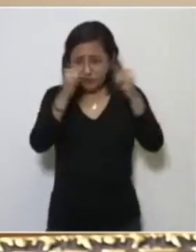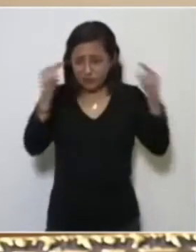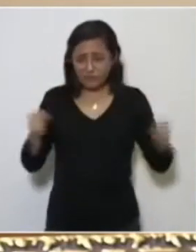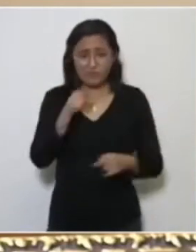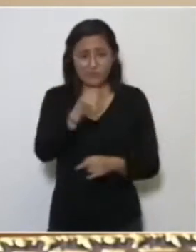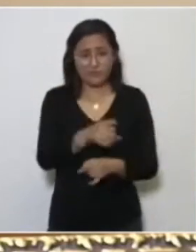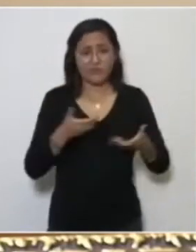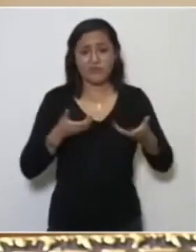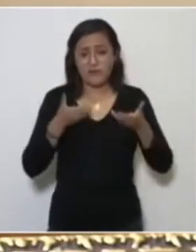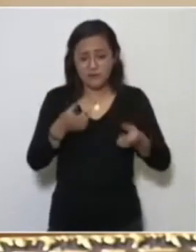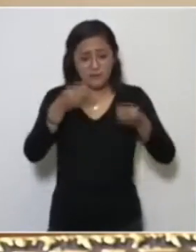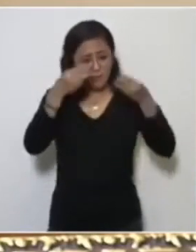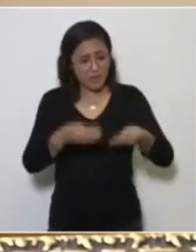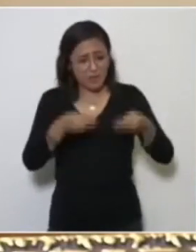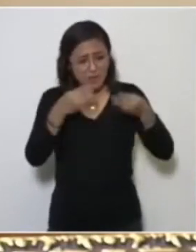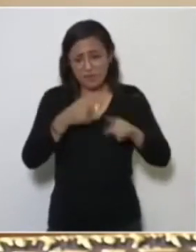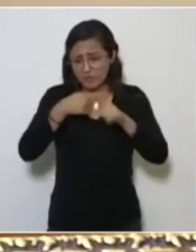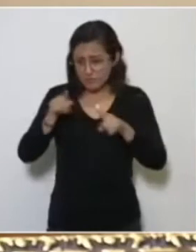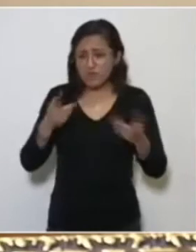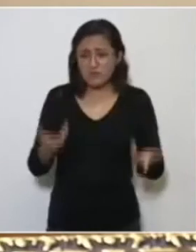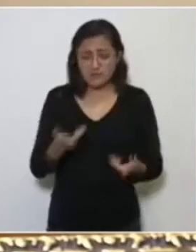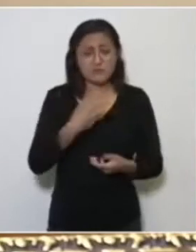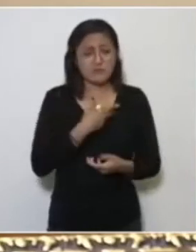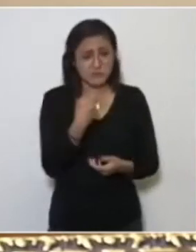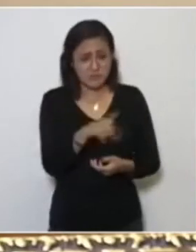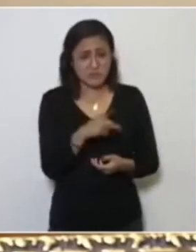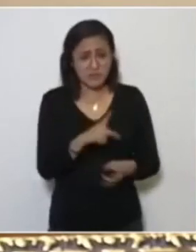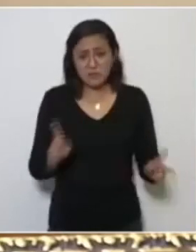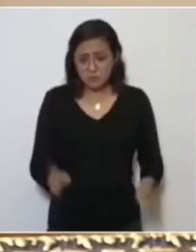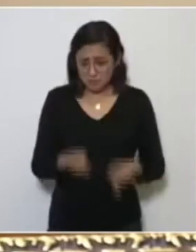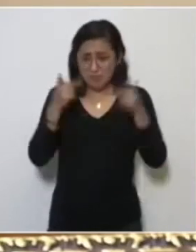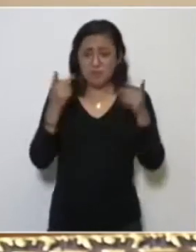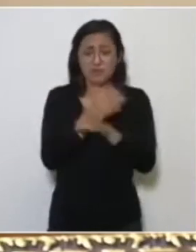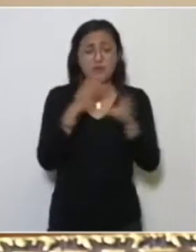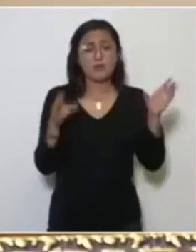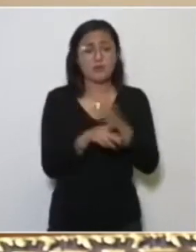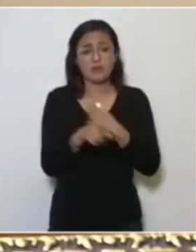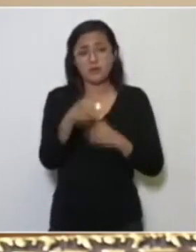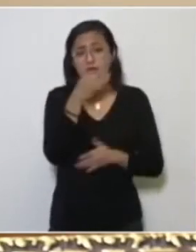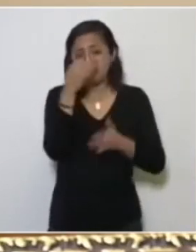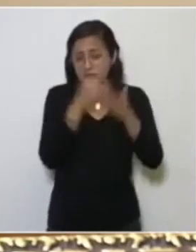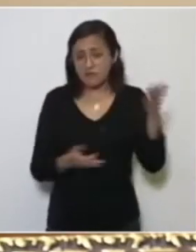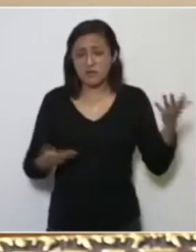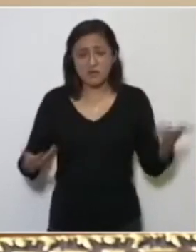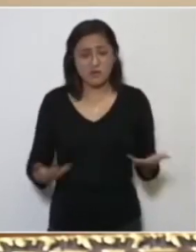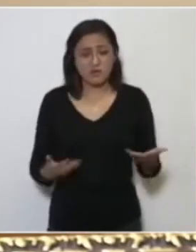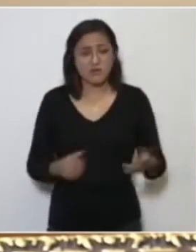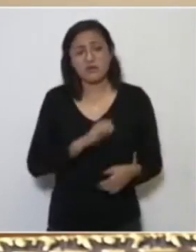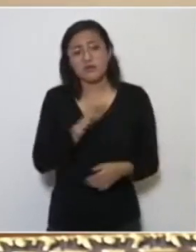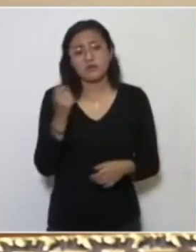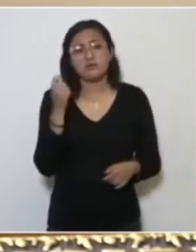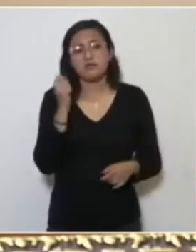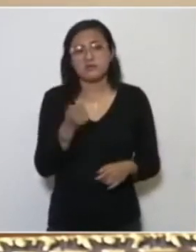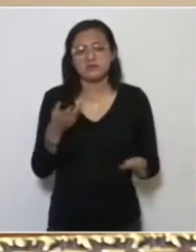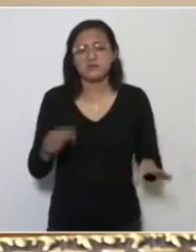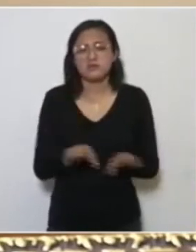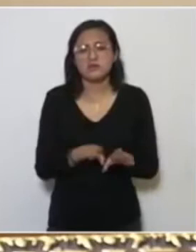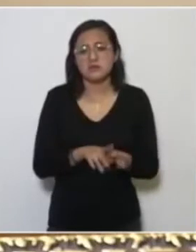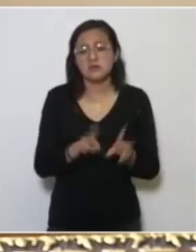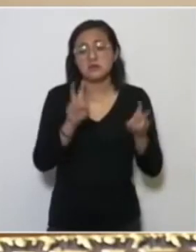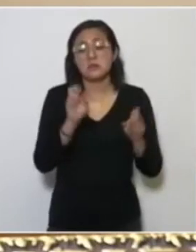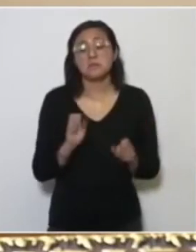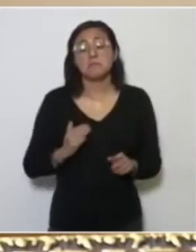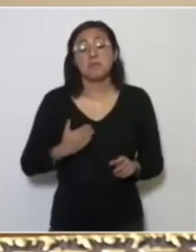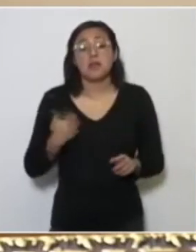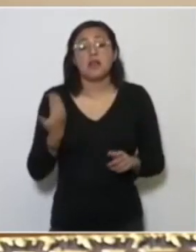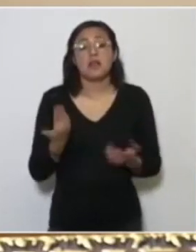en la calle, que en los mercados municipales se vendan productos ilegales, entre otros los productos milagro.